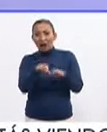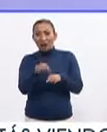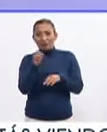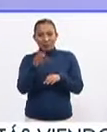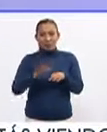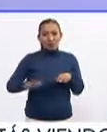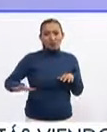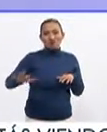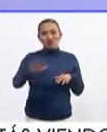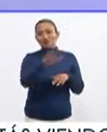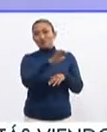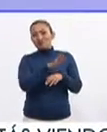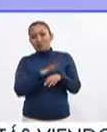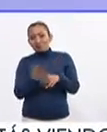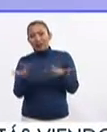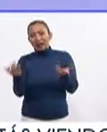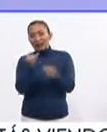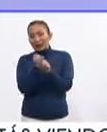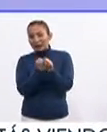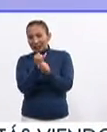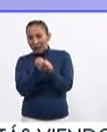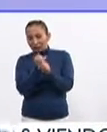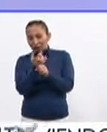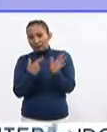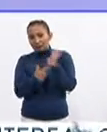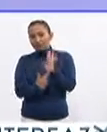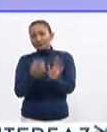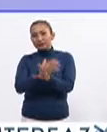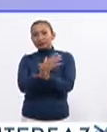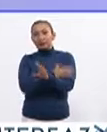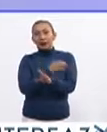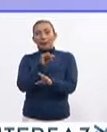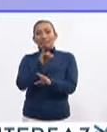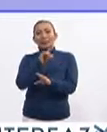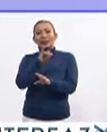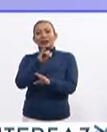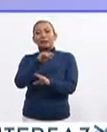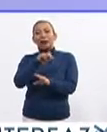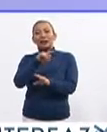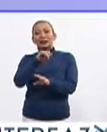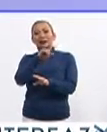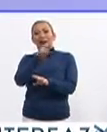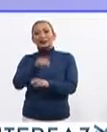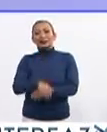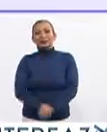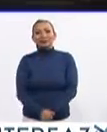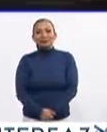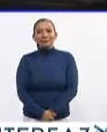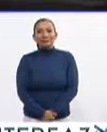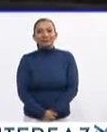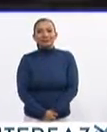en este reportaje que nos presenta nuestra compañera Mildred Martínez.